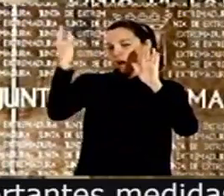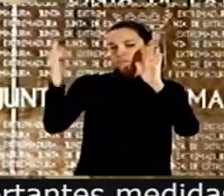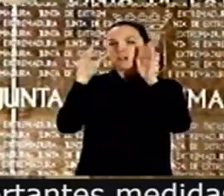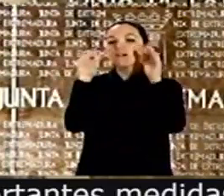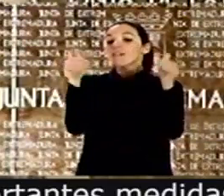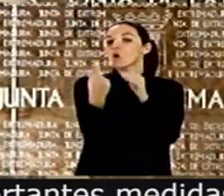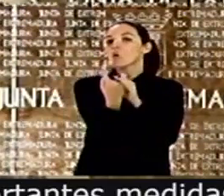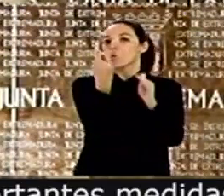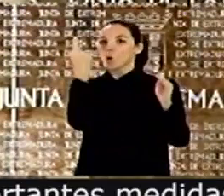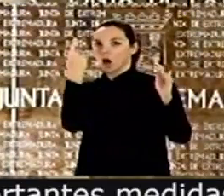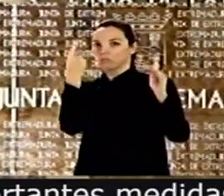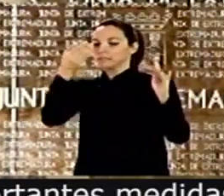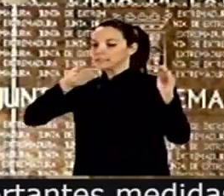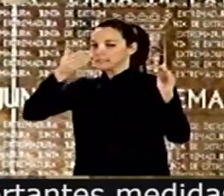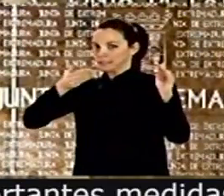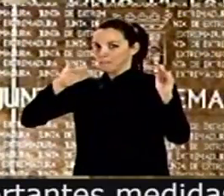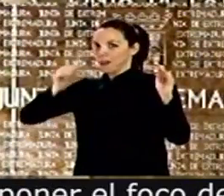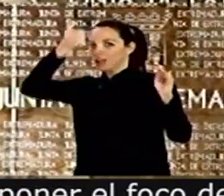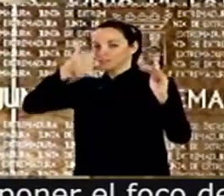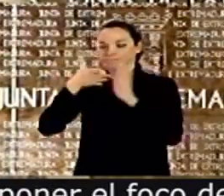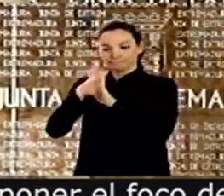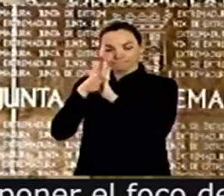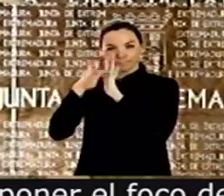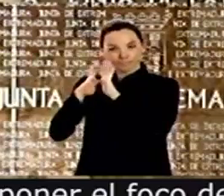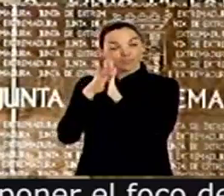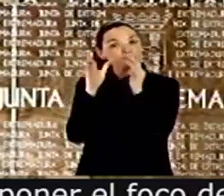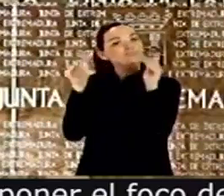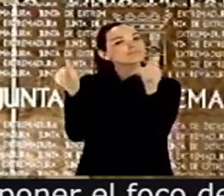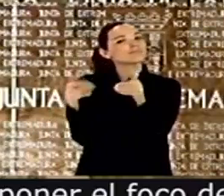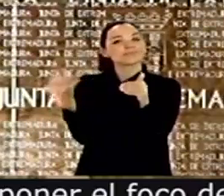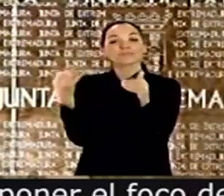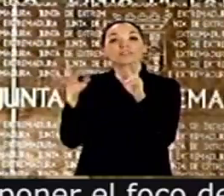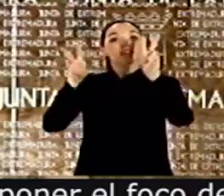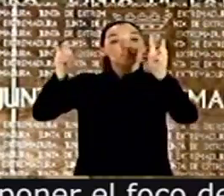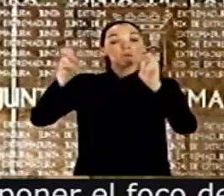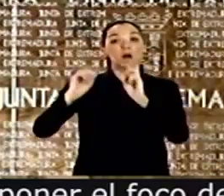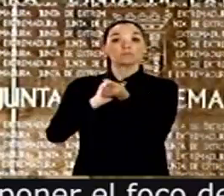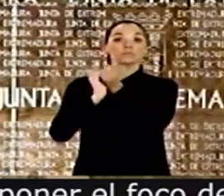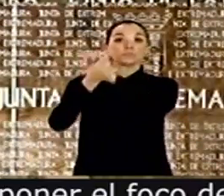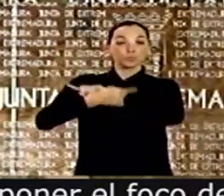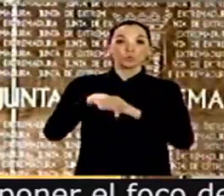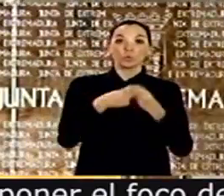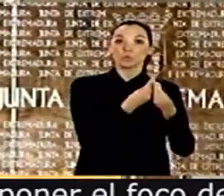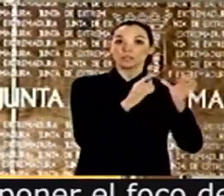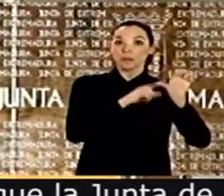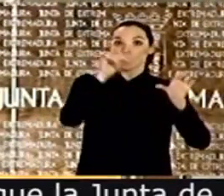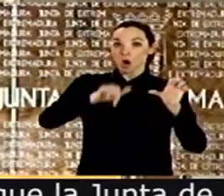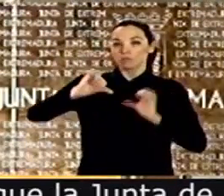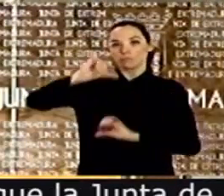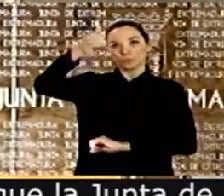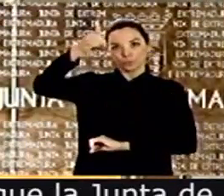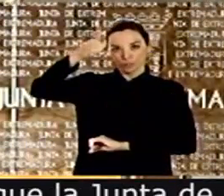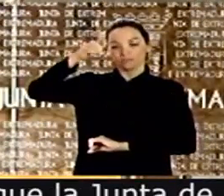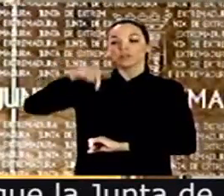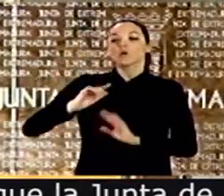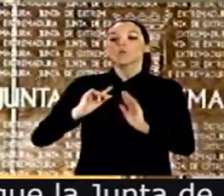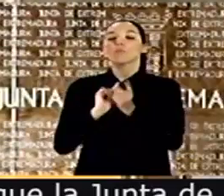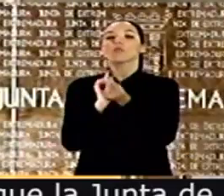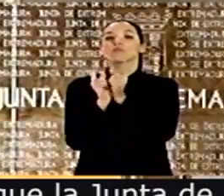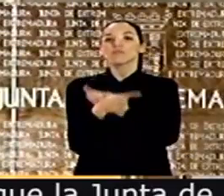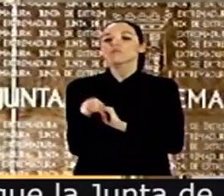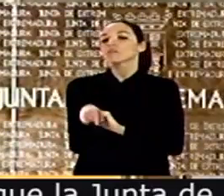foco de mi intervención, y que tiene que ver con la modificación que la Junta de Extremadura aprueba hoy